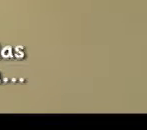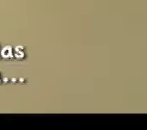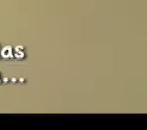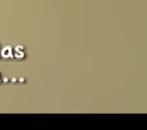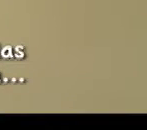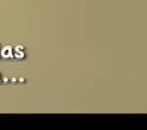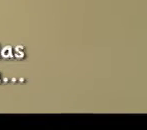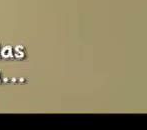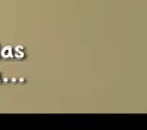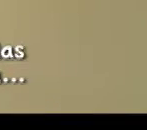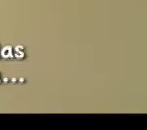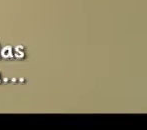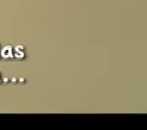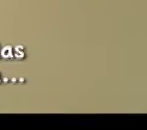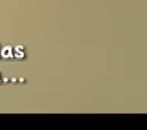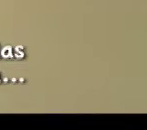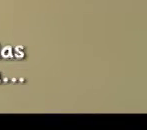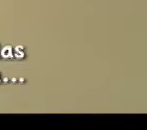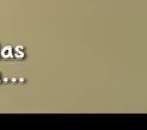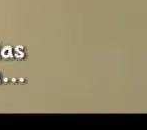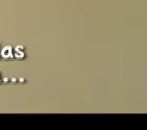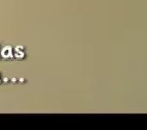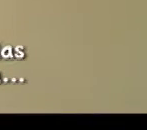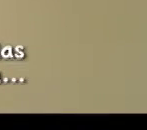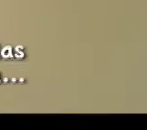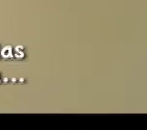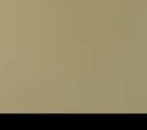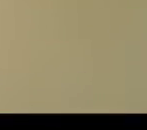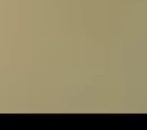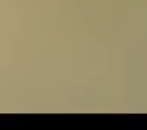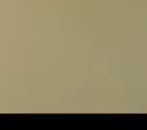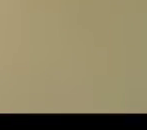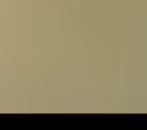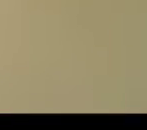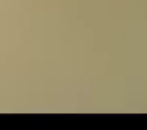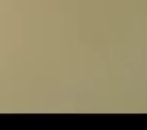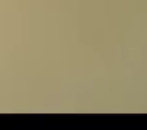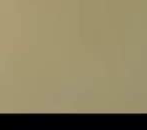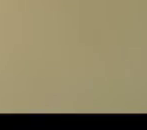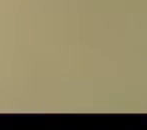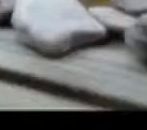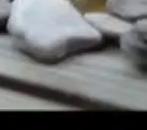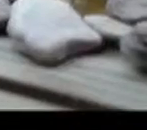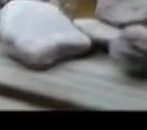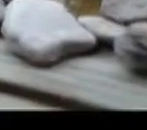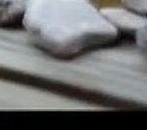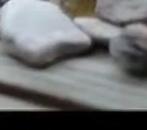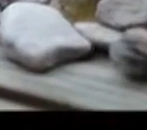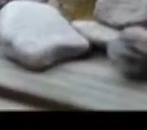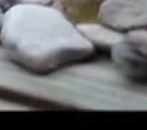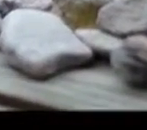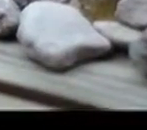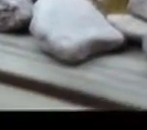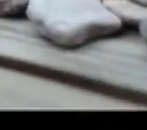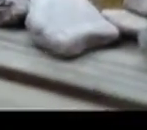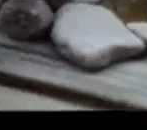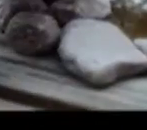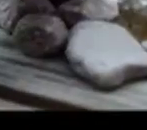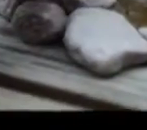sonó parecido las características a lo que yo hacía o lo que sentía.